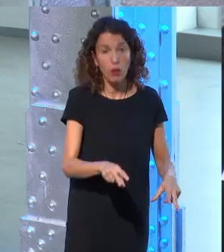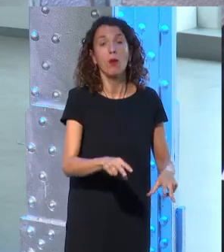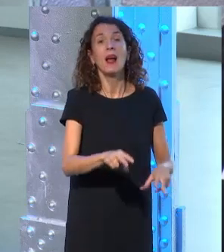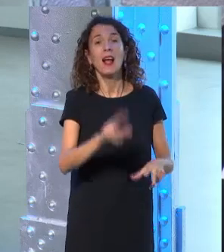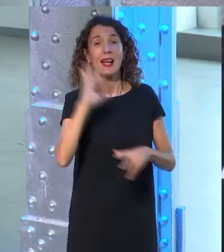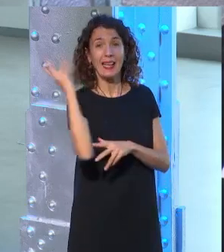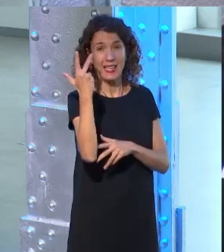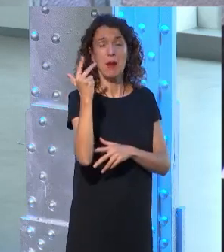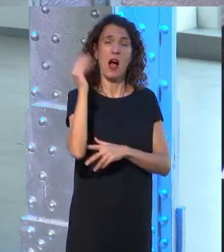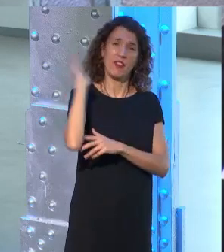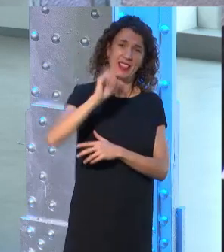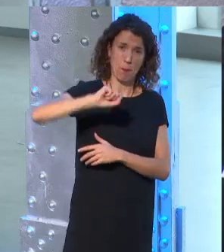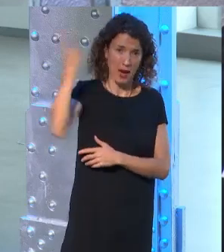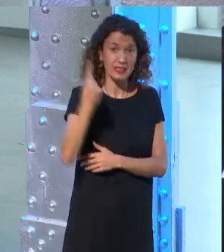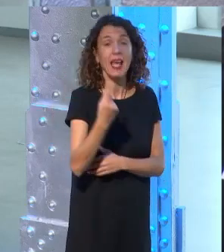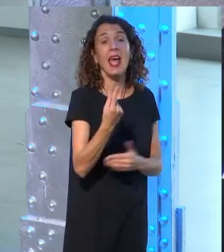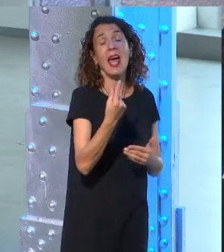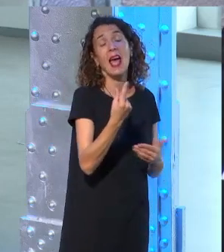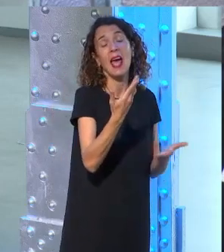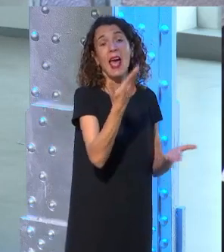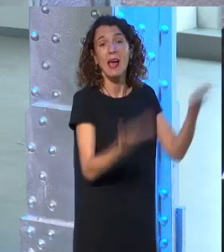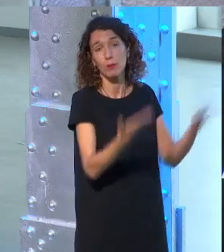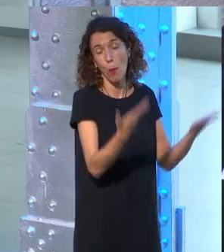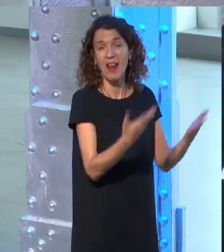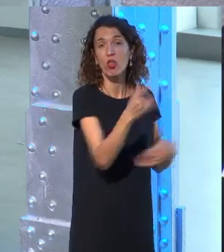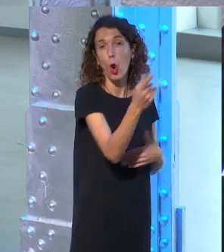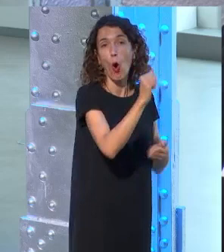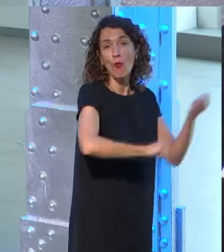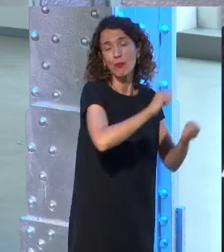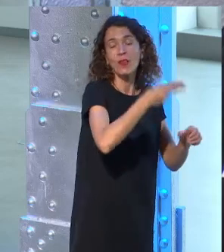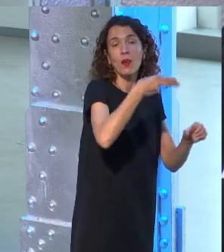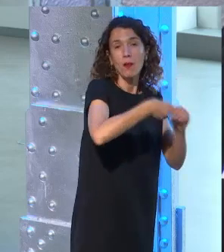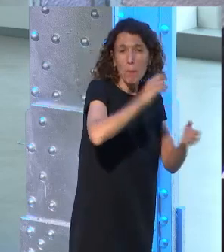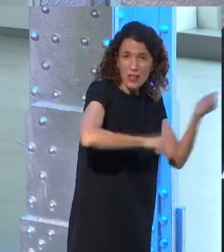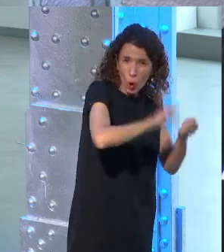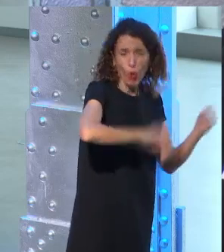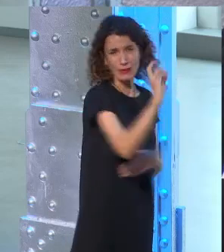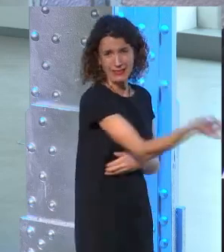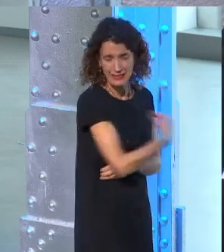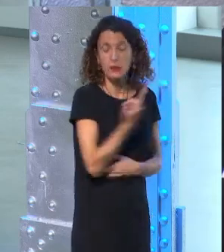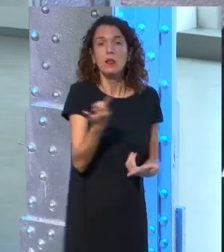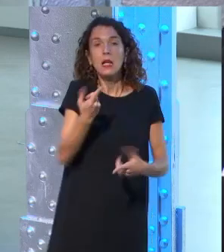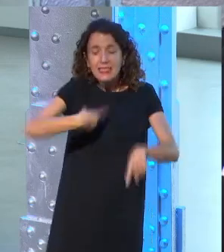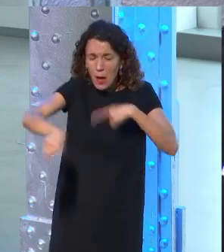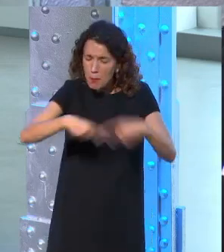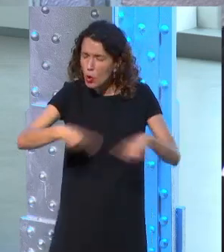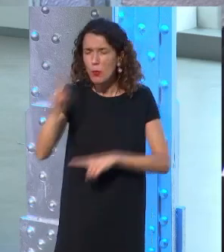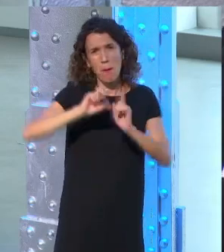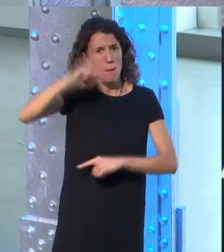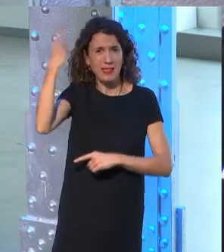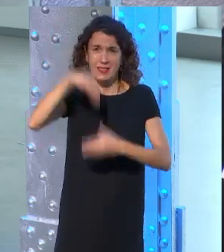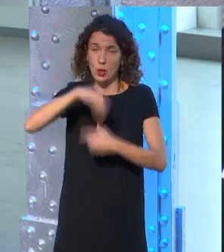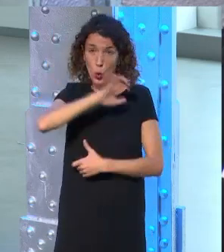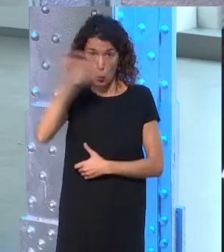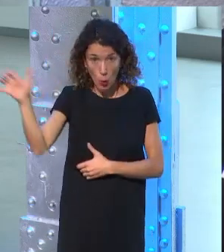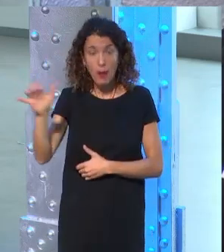clima que sus equivalentes fósiles. Y lo que es cierto es que el transporte es el mayor problema en Europa